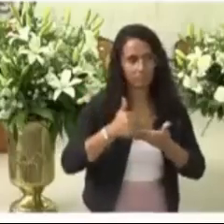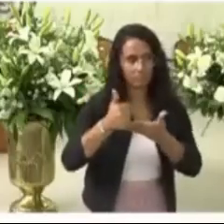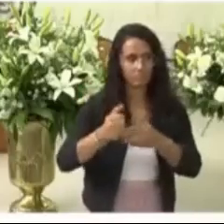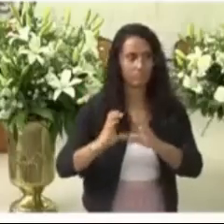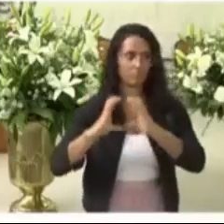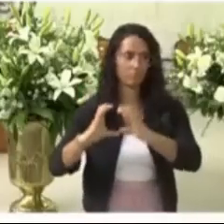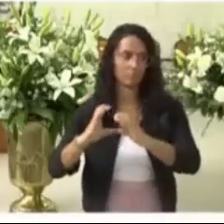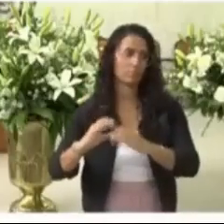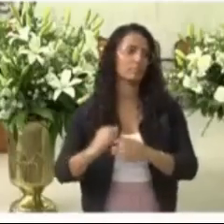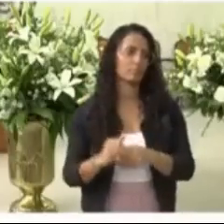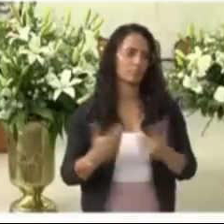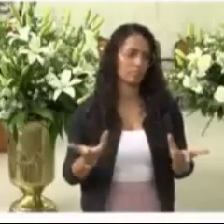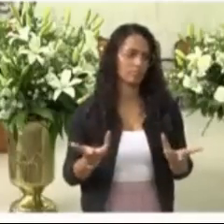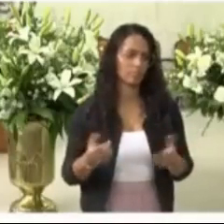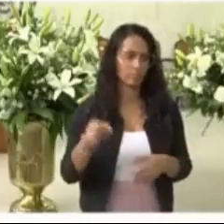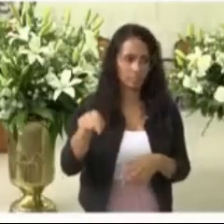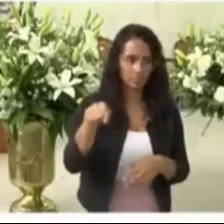esto correcto?